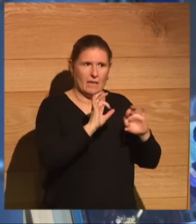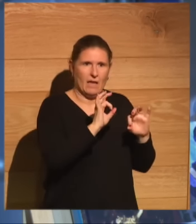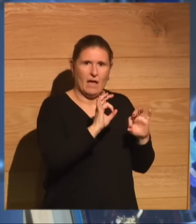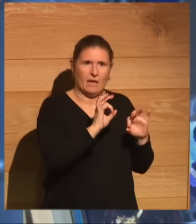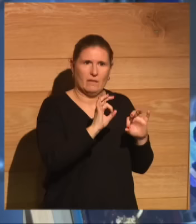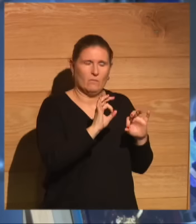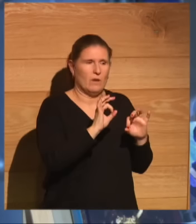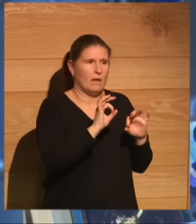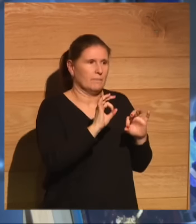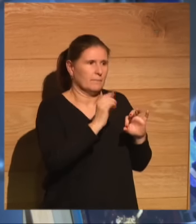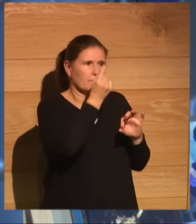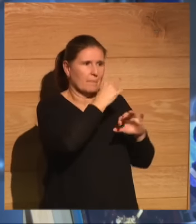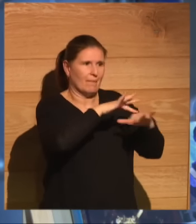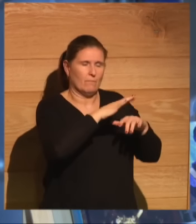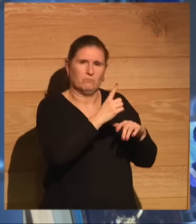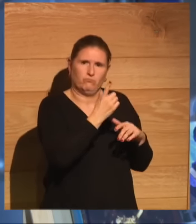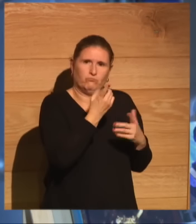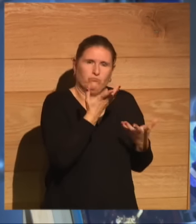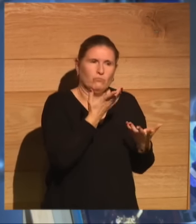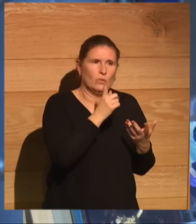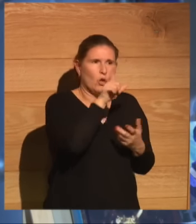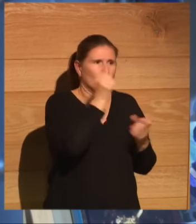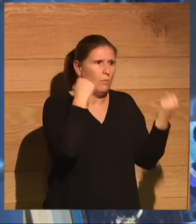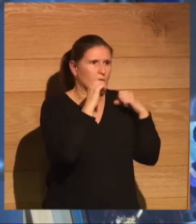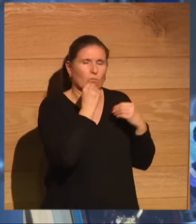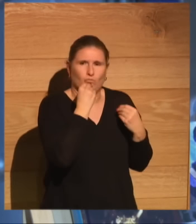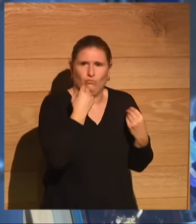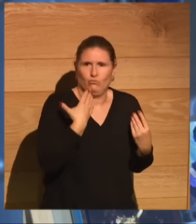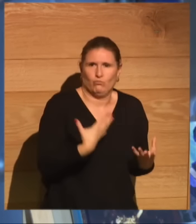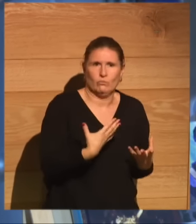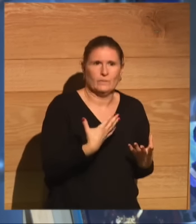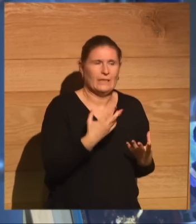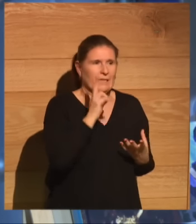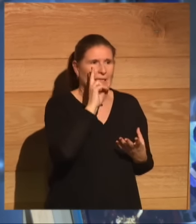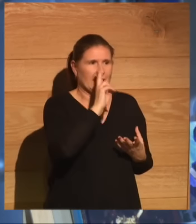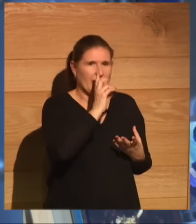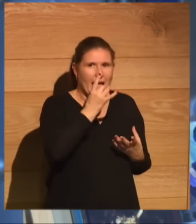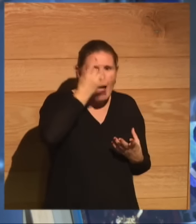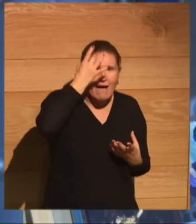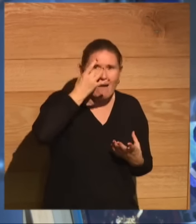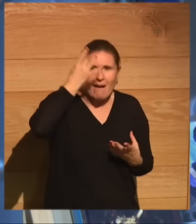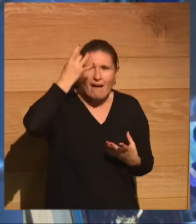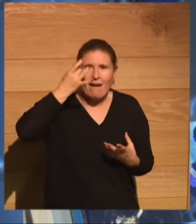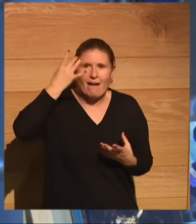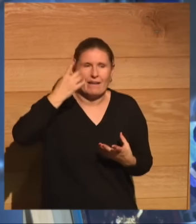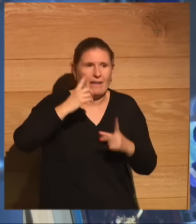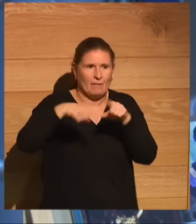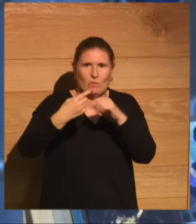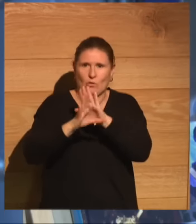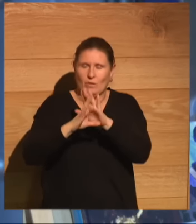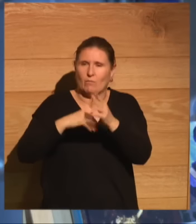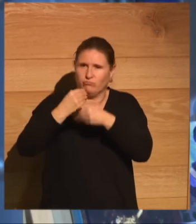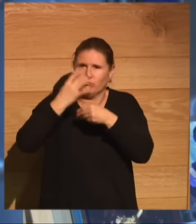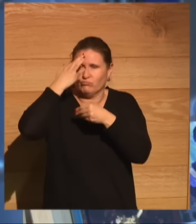muy expresiva por parte del personaje. Es un corto estupendo en el que se ve toda esa imaginería que después va a seguir usando. Es